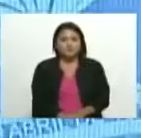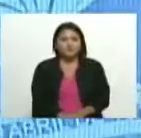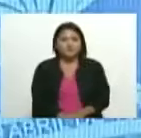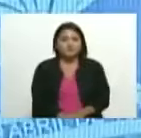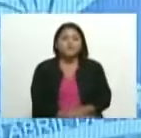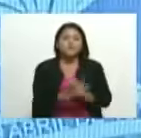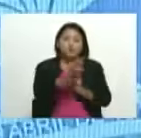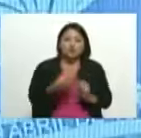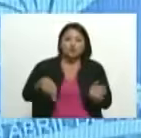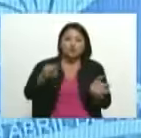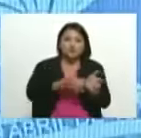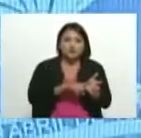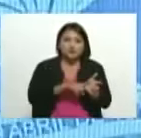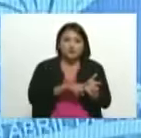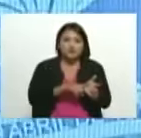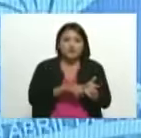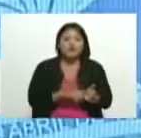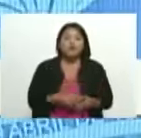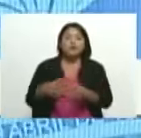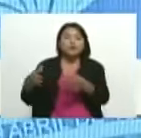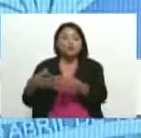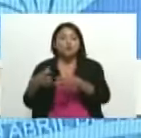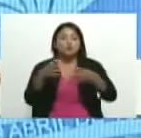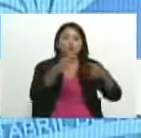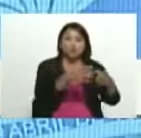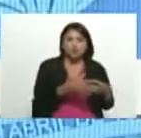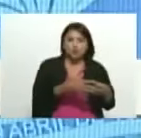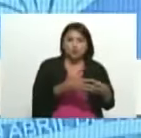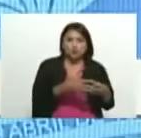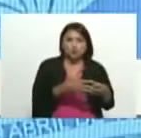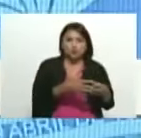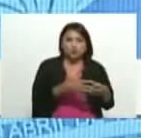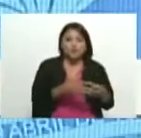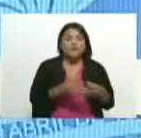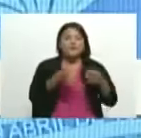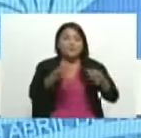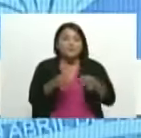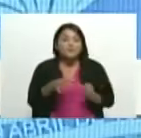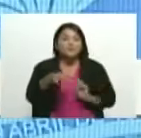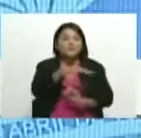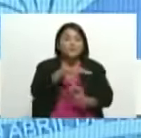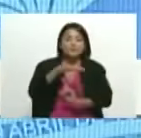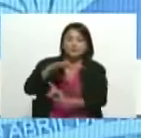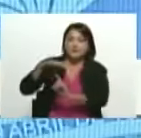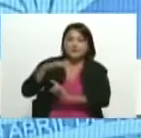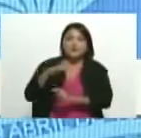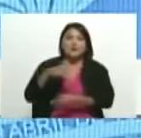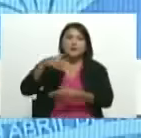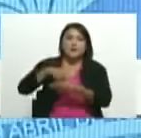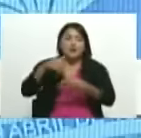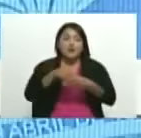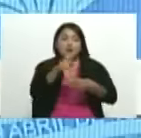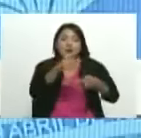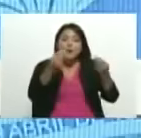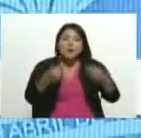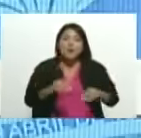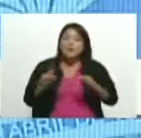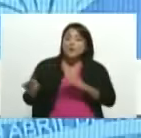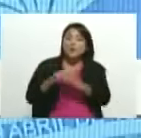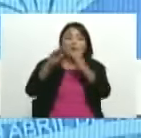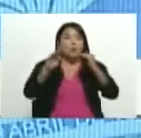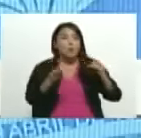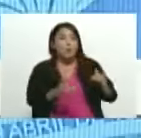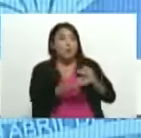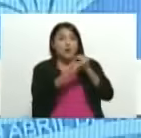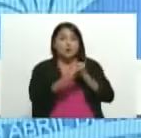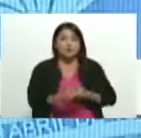Repito, las partes procurarán que las condiciones electorales a las que hace referencia este acuerdo sean igualmente